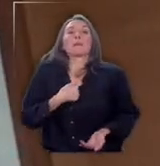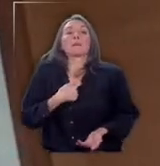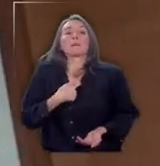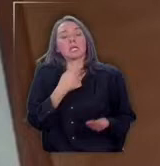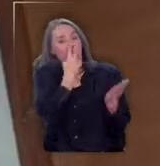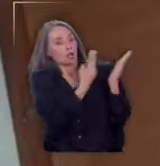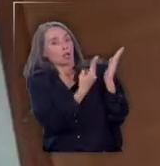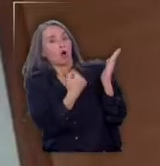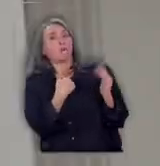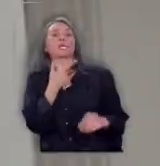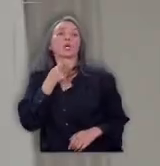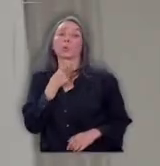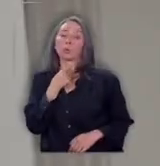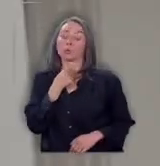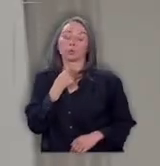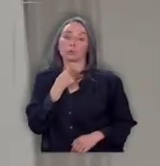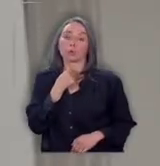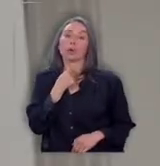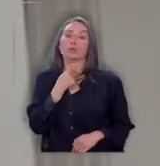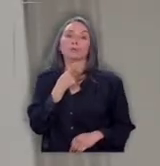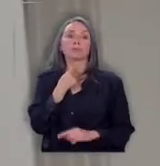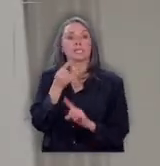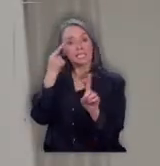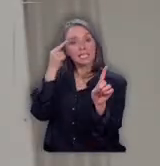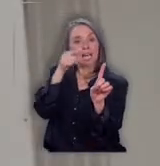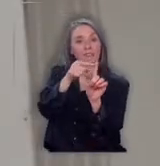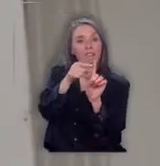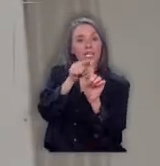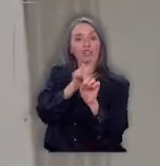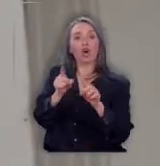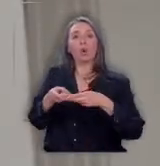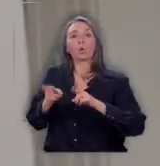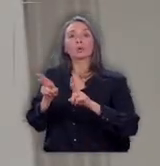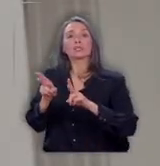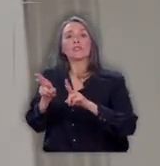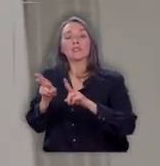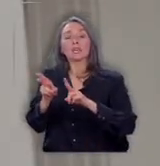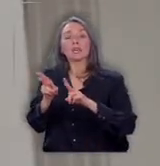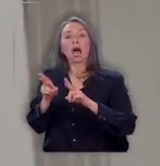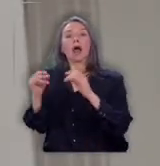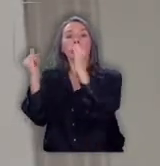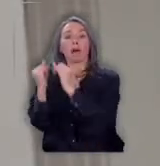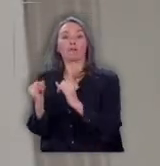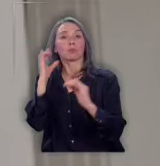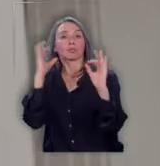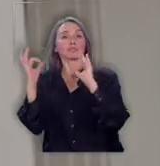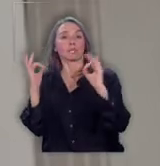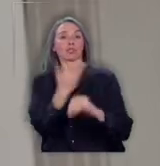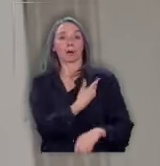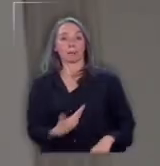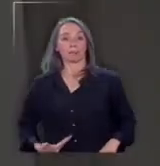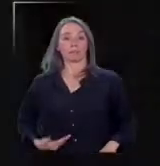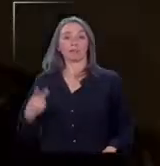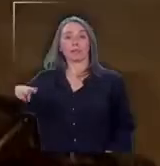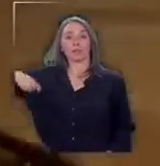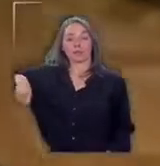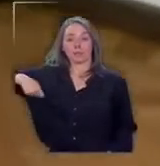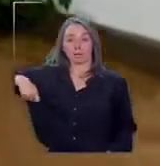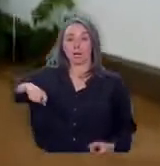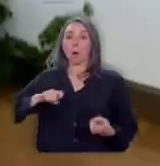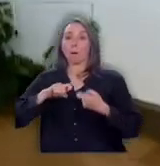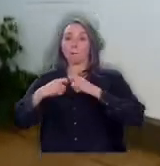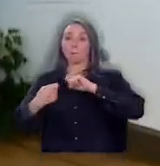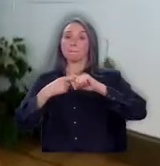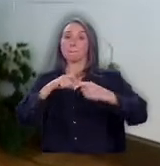impresión o mi gusto el fin no justifica los medios señora presidenta del senado